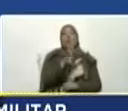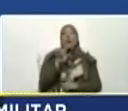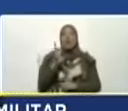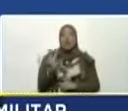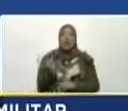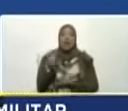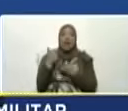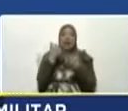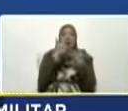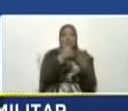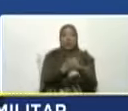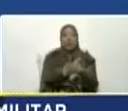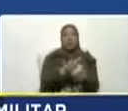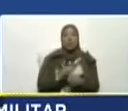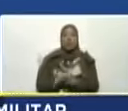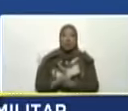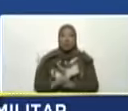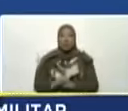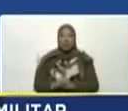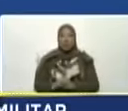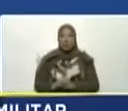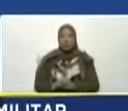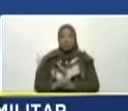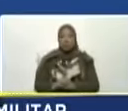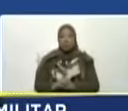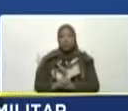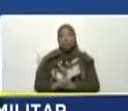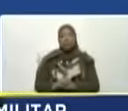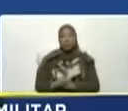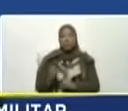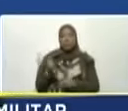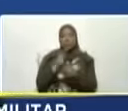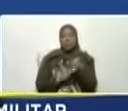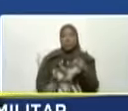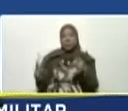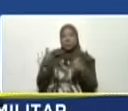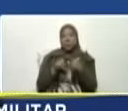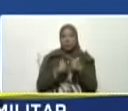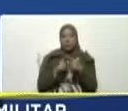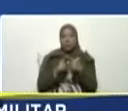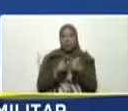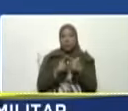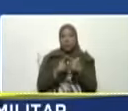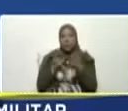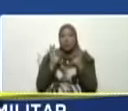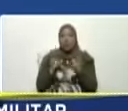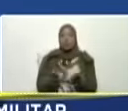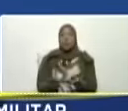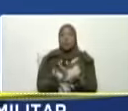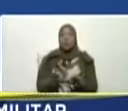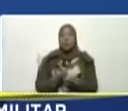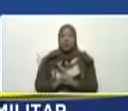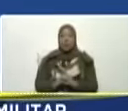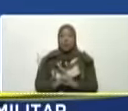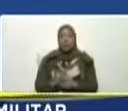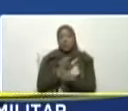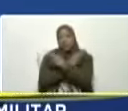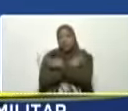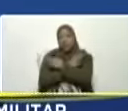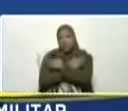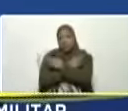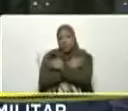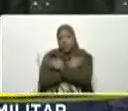ayudantes dignamente ascienden al grado inmediato que les corresponde por mérito.